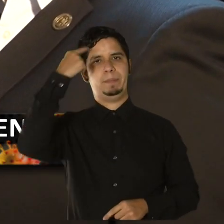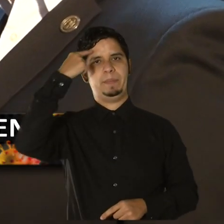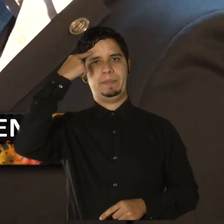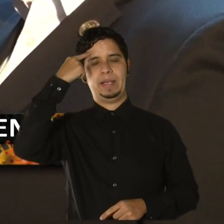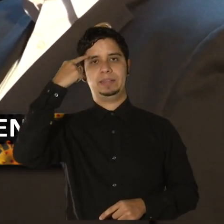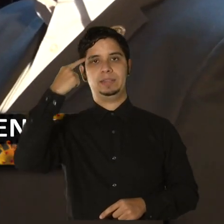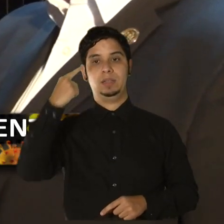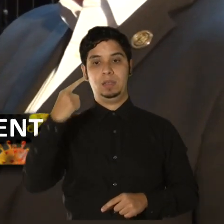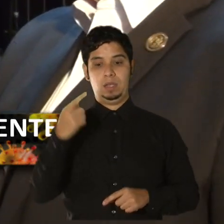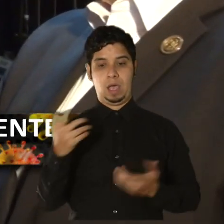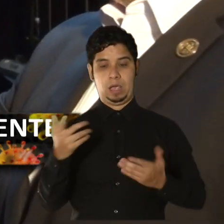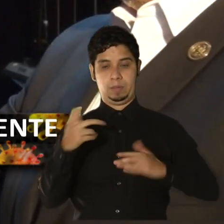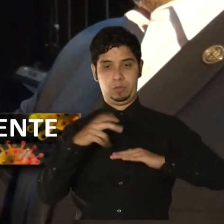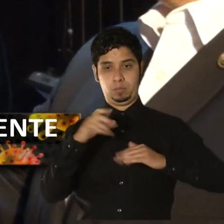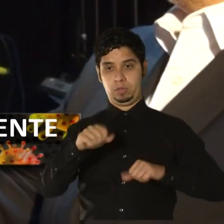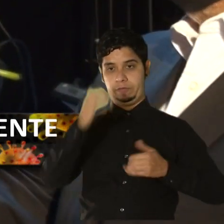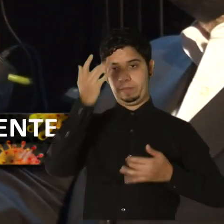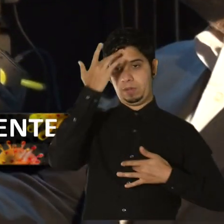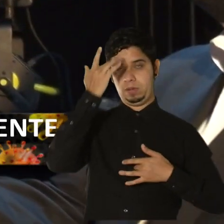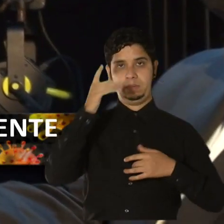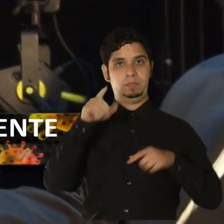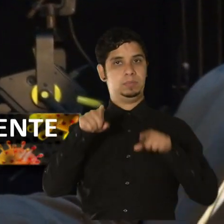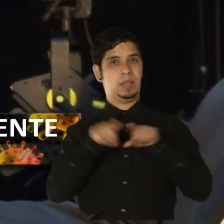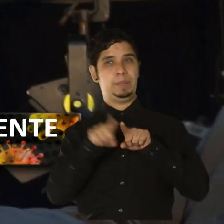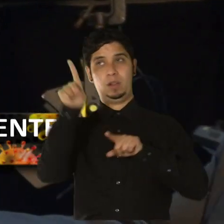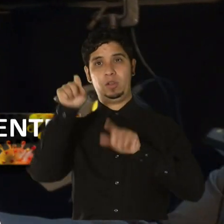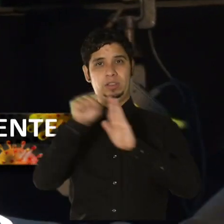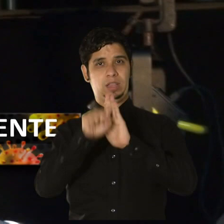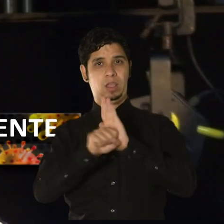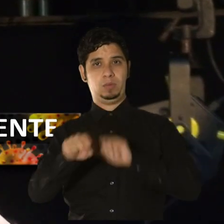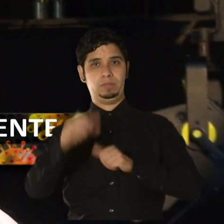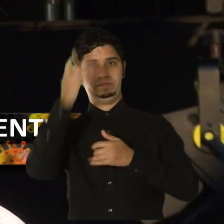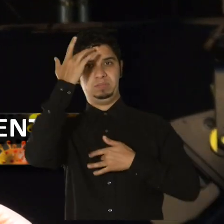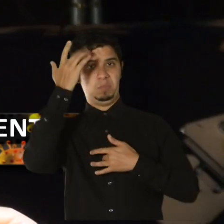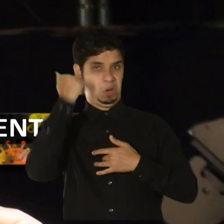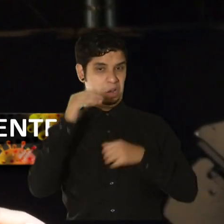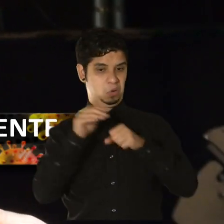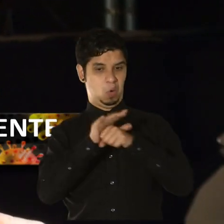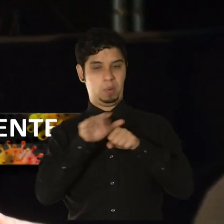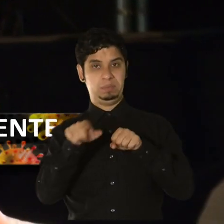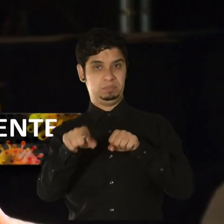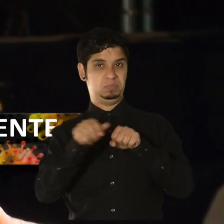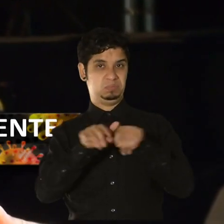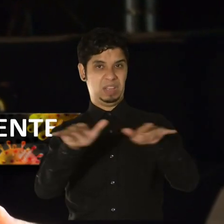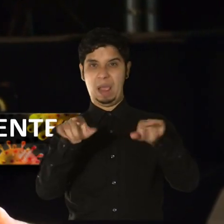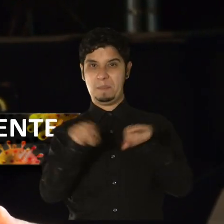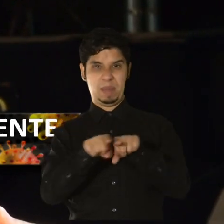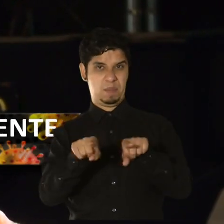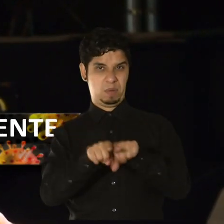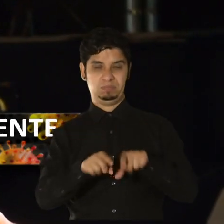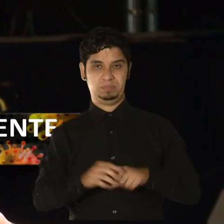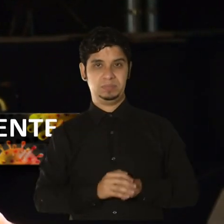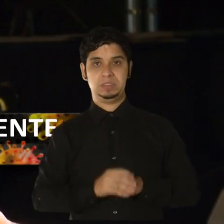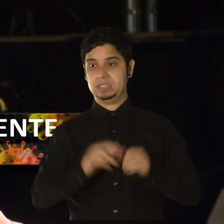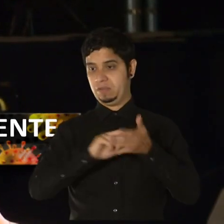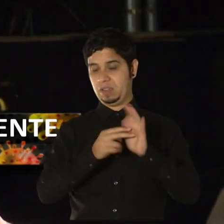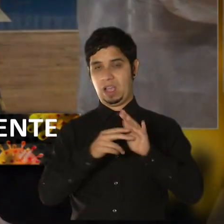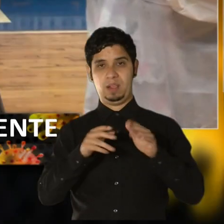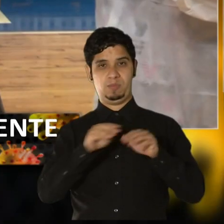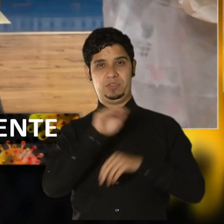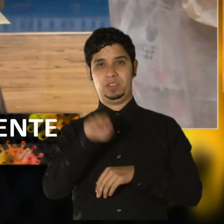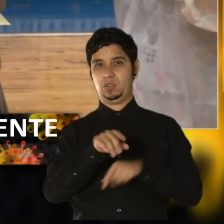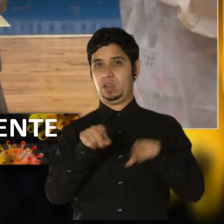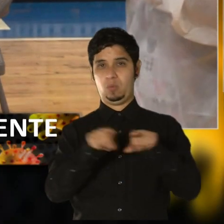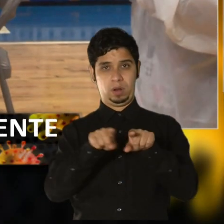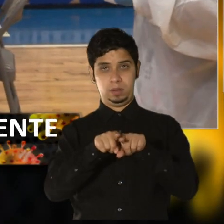podía infectarme aquí en Puerto Rico como me podía infectar allá, porque el COVID era el mismo. Así que las incertidumbres eran iguales, al igual